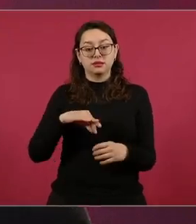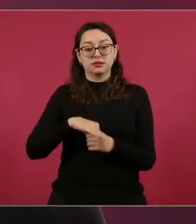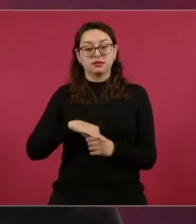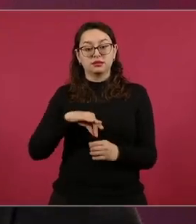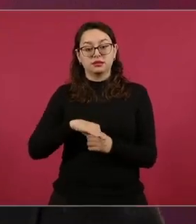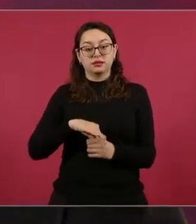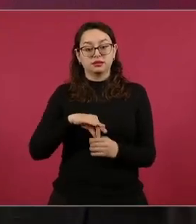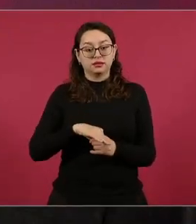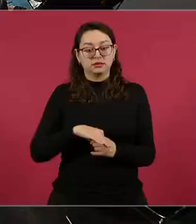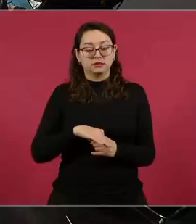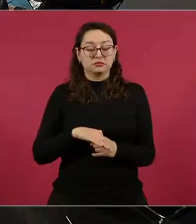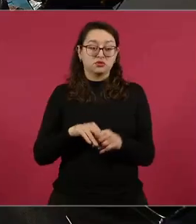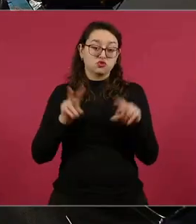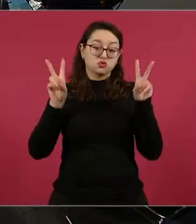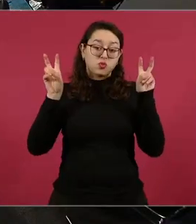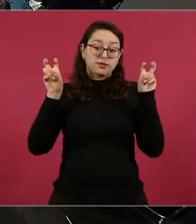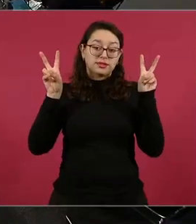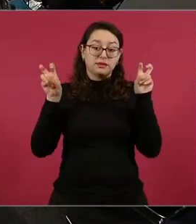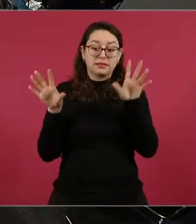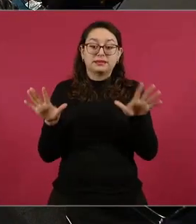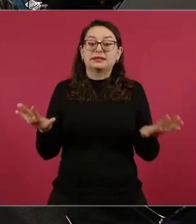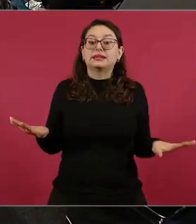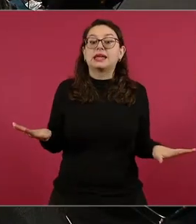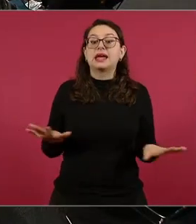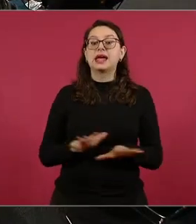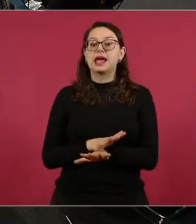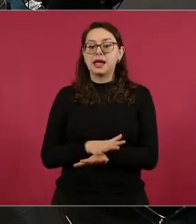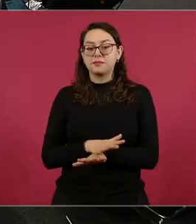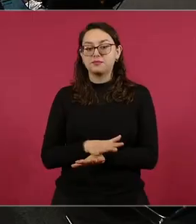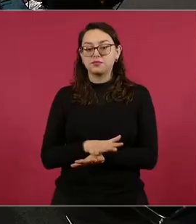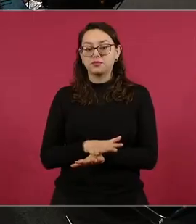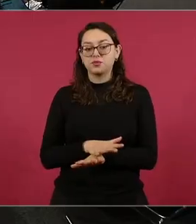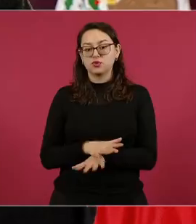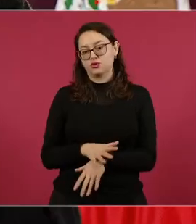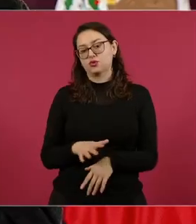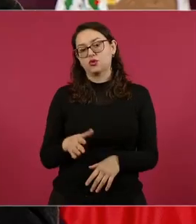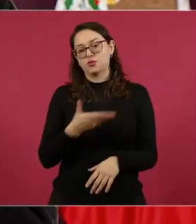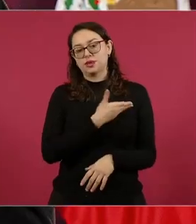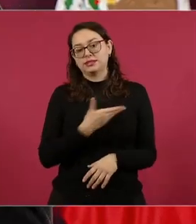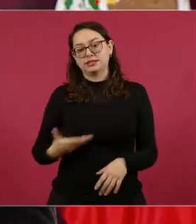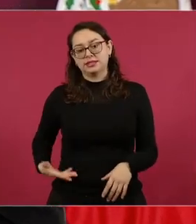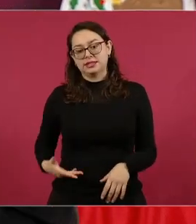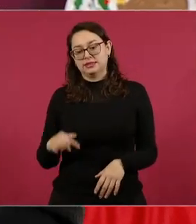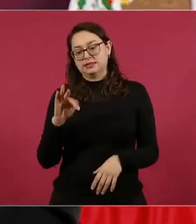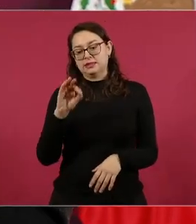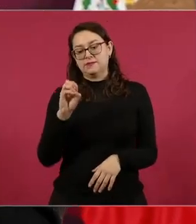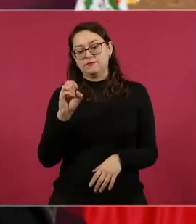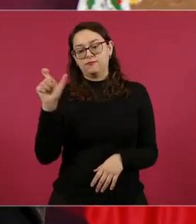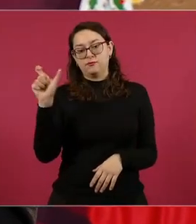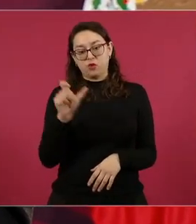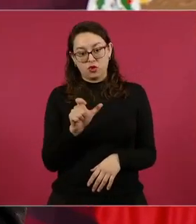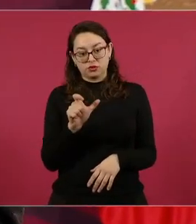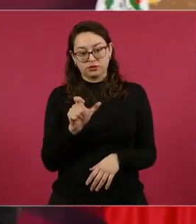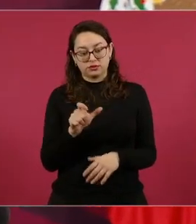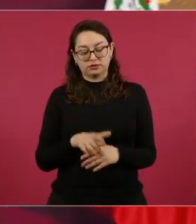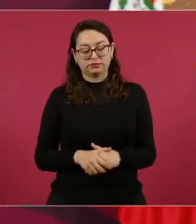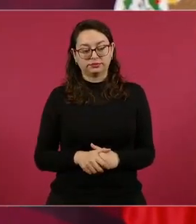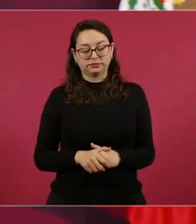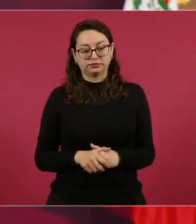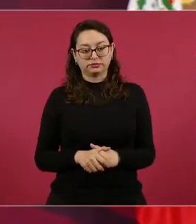del supuesto cambio que promueve Fox Y este